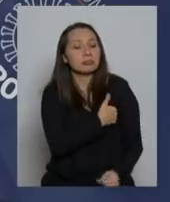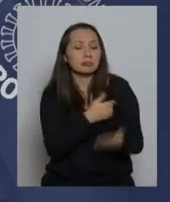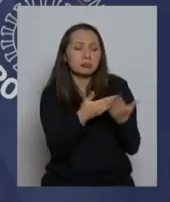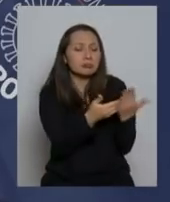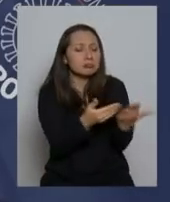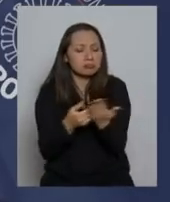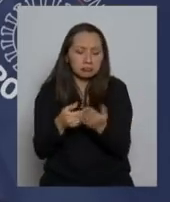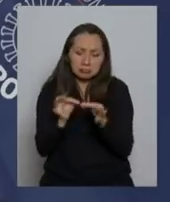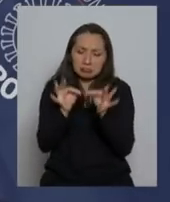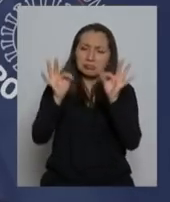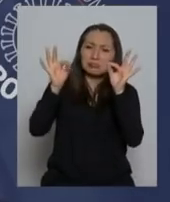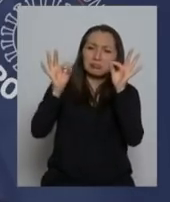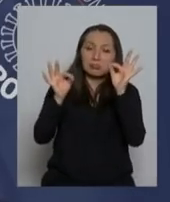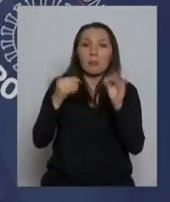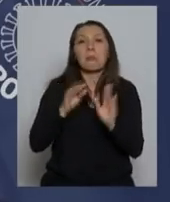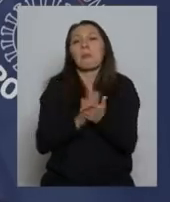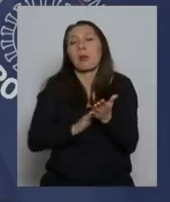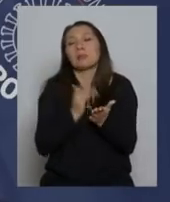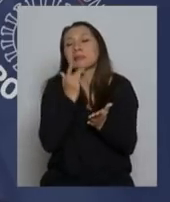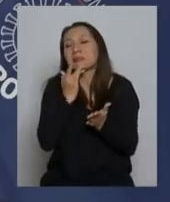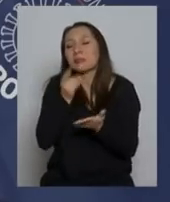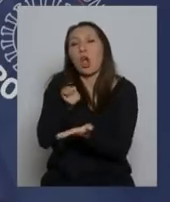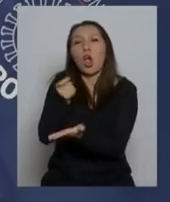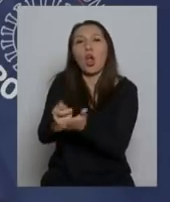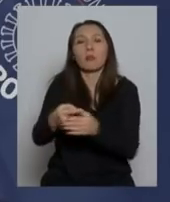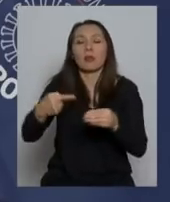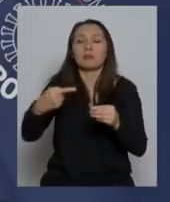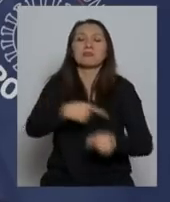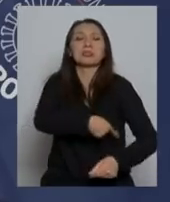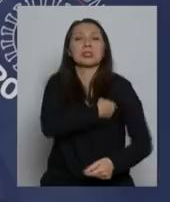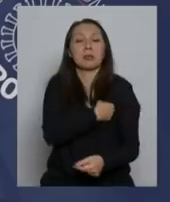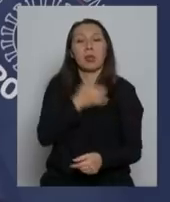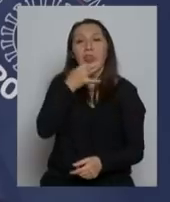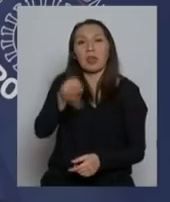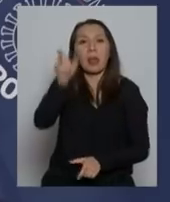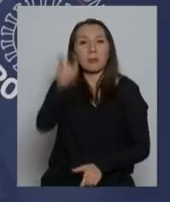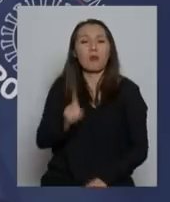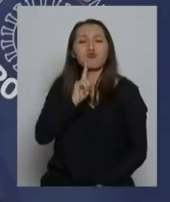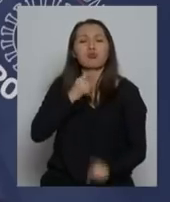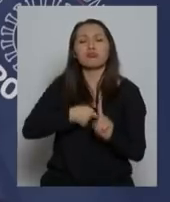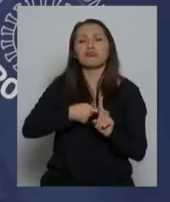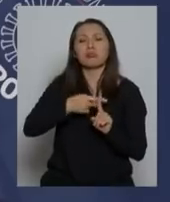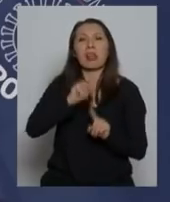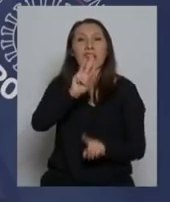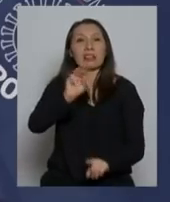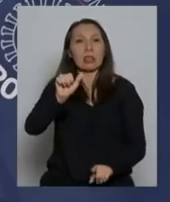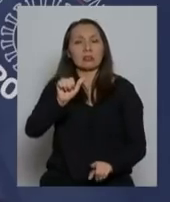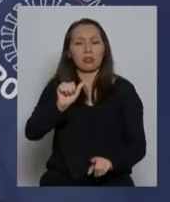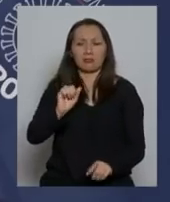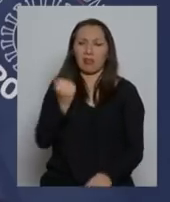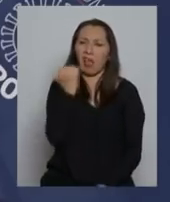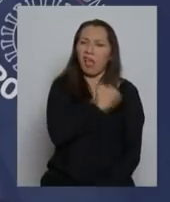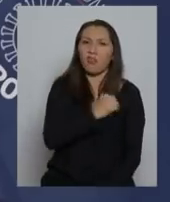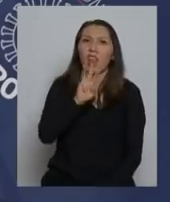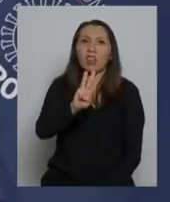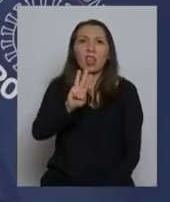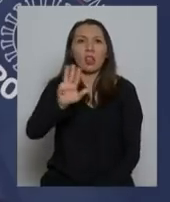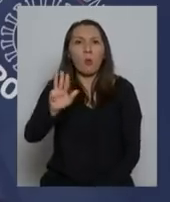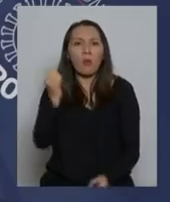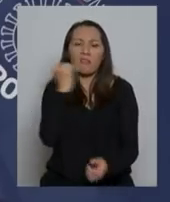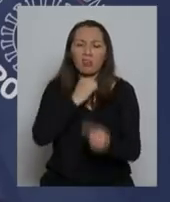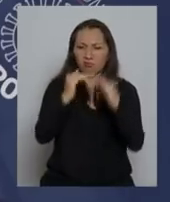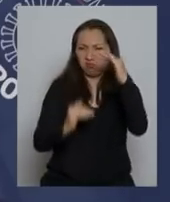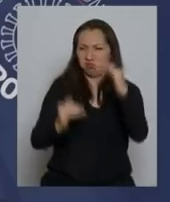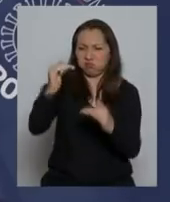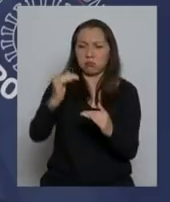persona. Si yo compro un termómetro y resulta que el termómetro me dice que la persona tiene 36 grados cuando en realidad tiene 39, o me dice